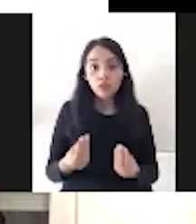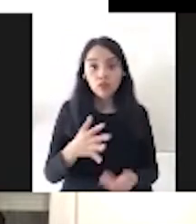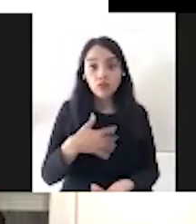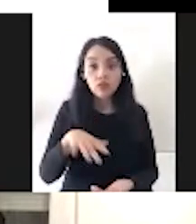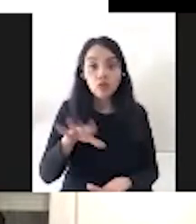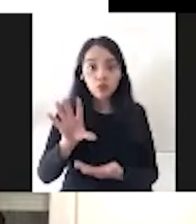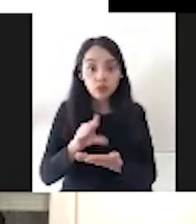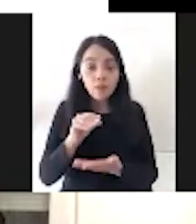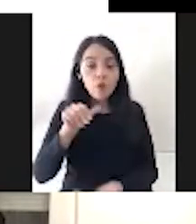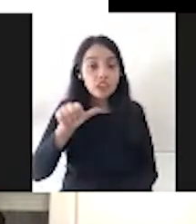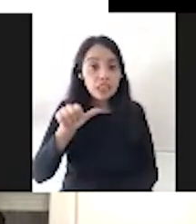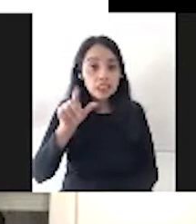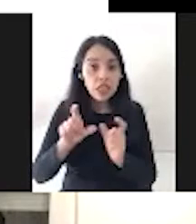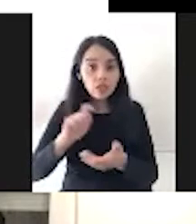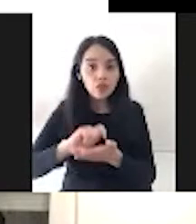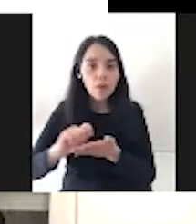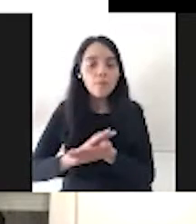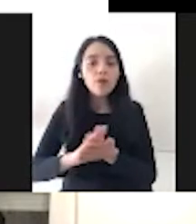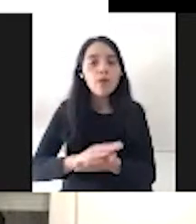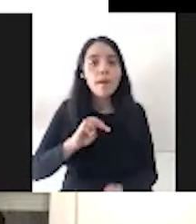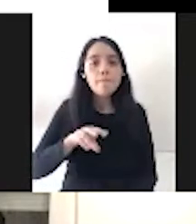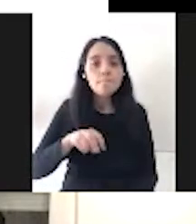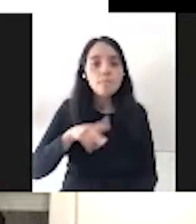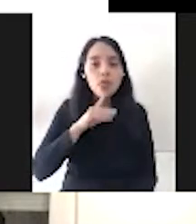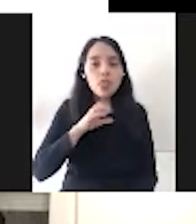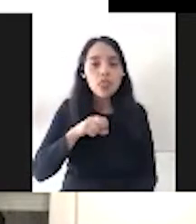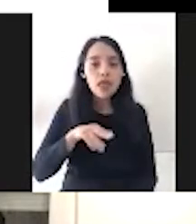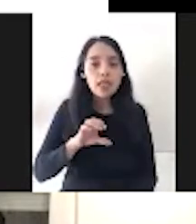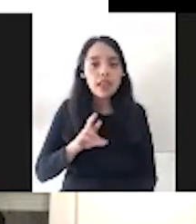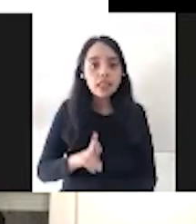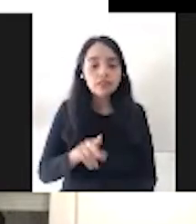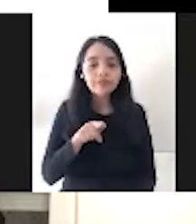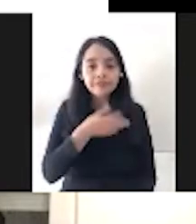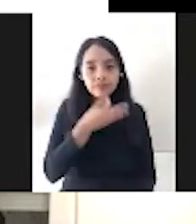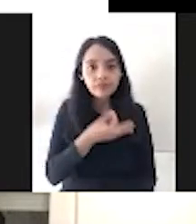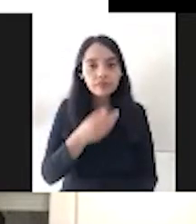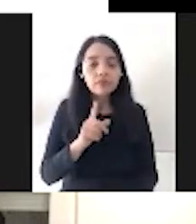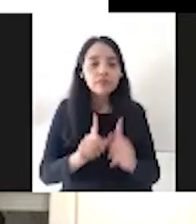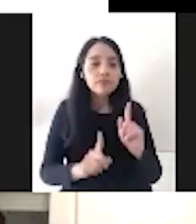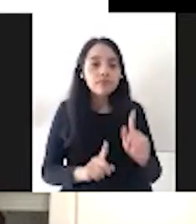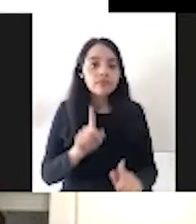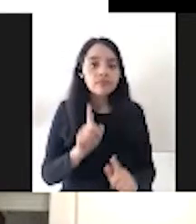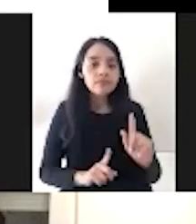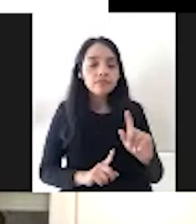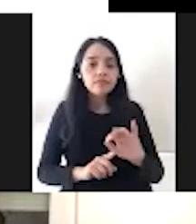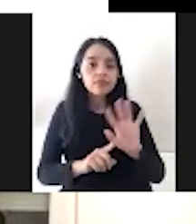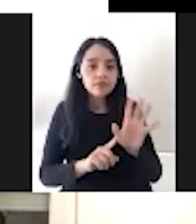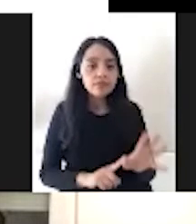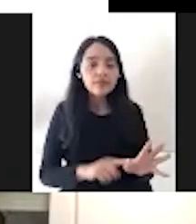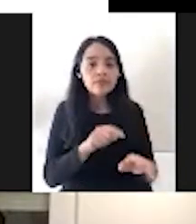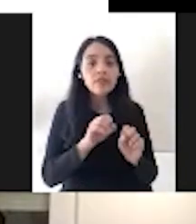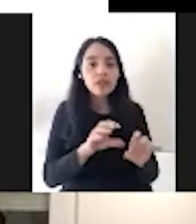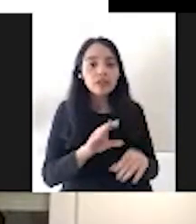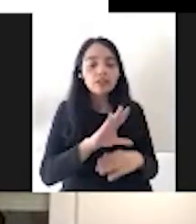ver en el caso de Montaner, que habla sobre algunos matices, que la educación inclusiva, primero que todo,